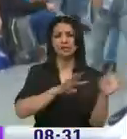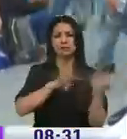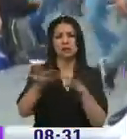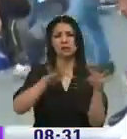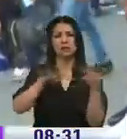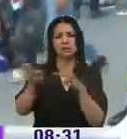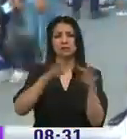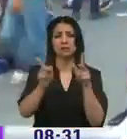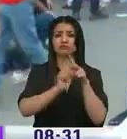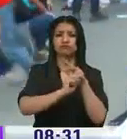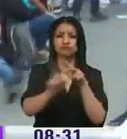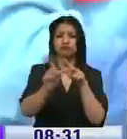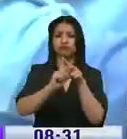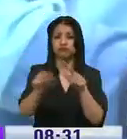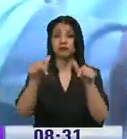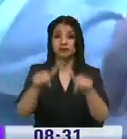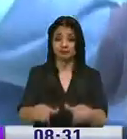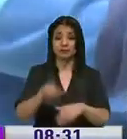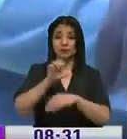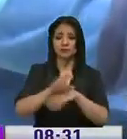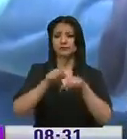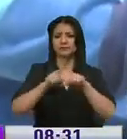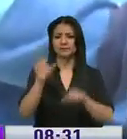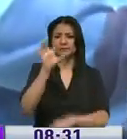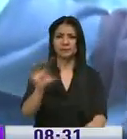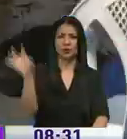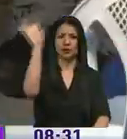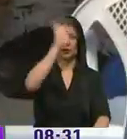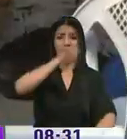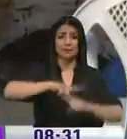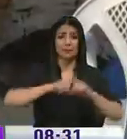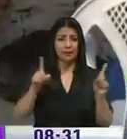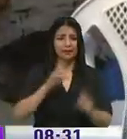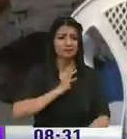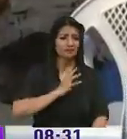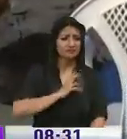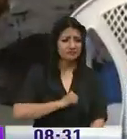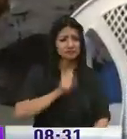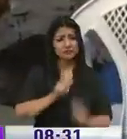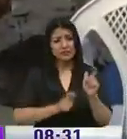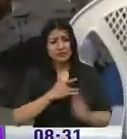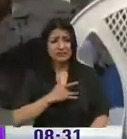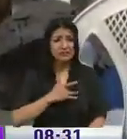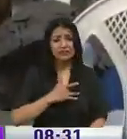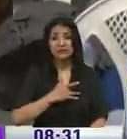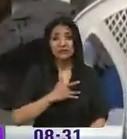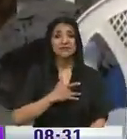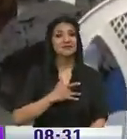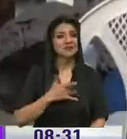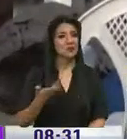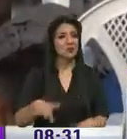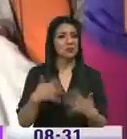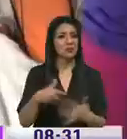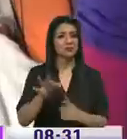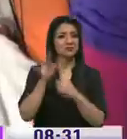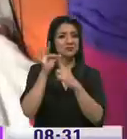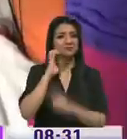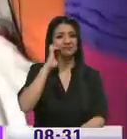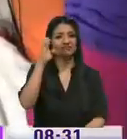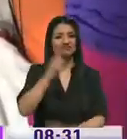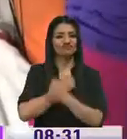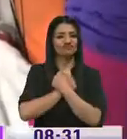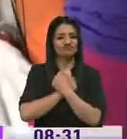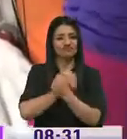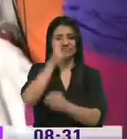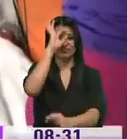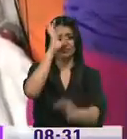varias provincias de nuestro país. Pero en medio de tanto dolor y sufrimiento, hay historias de esperanza, amor y fe.